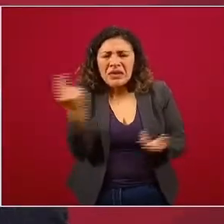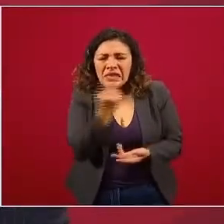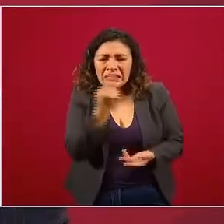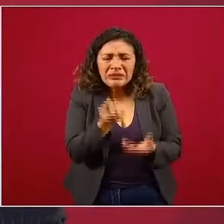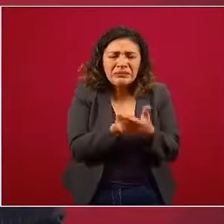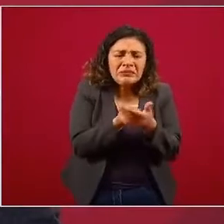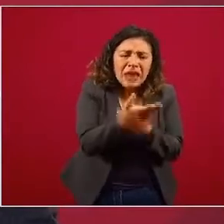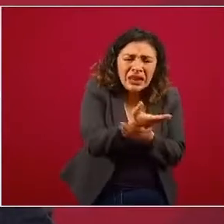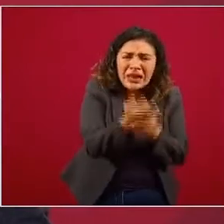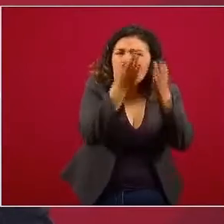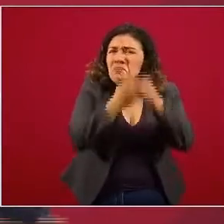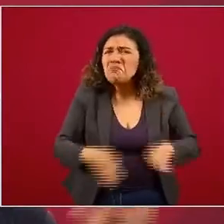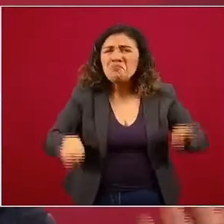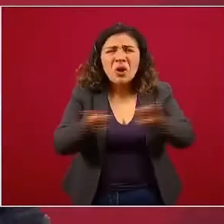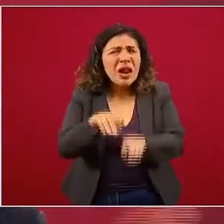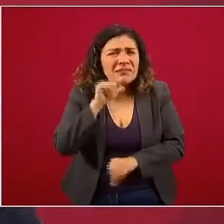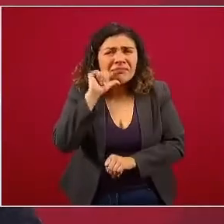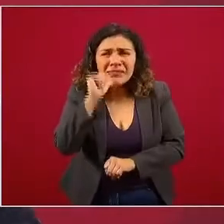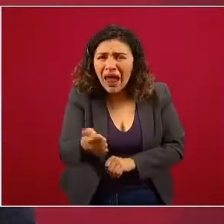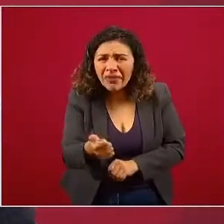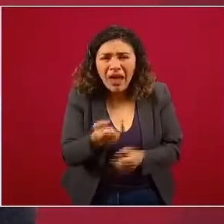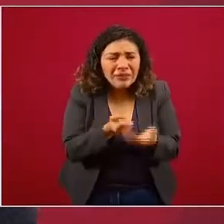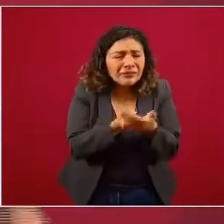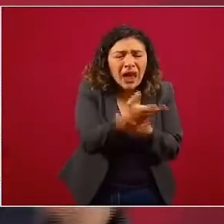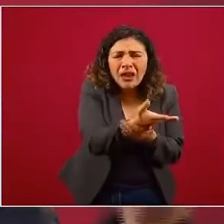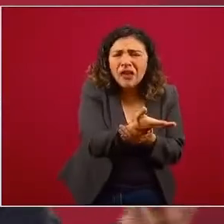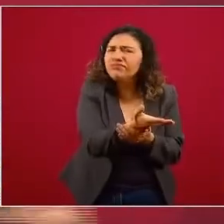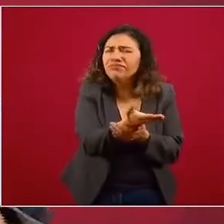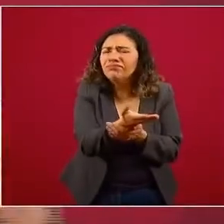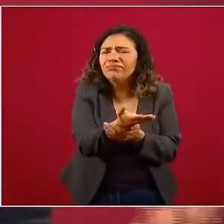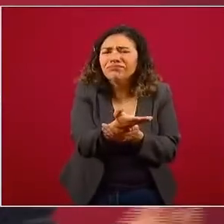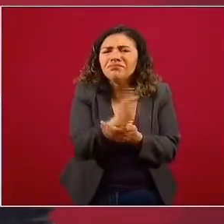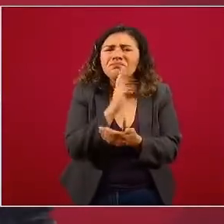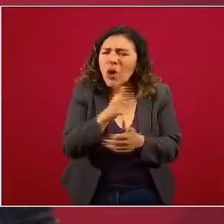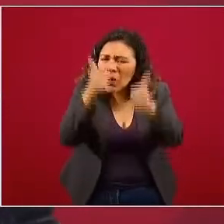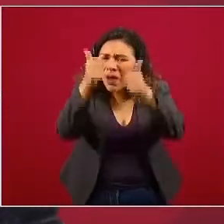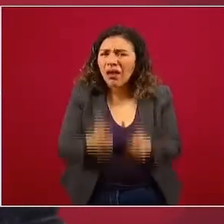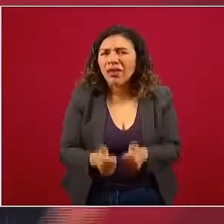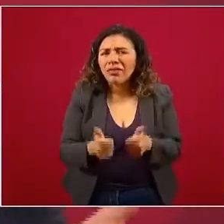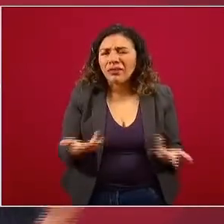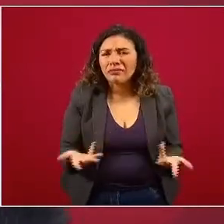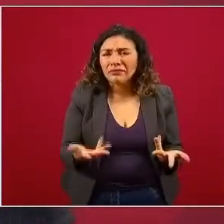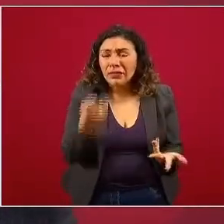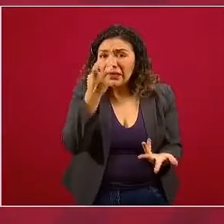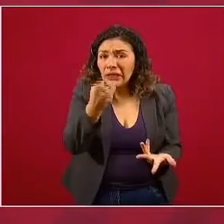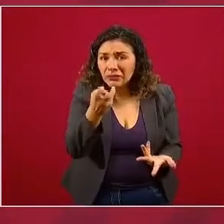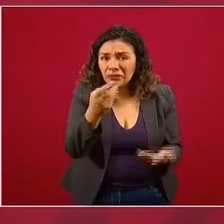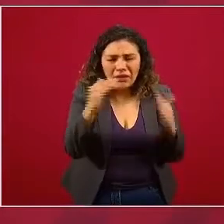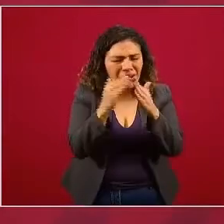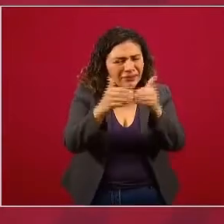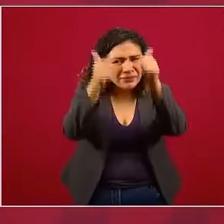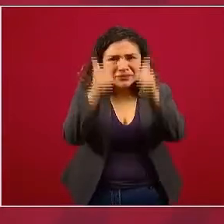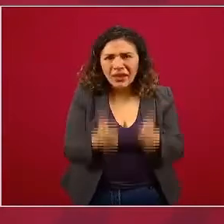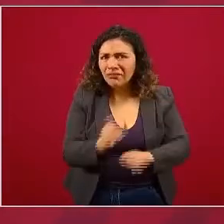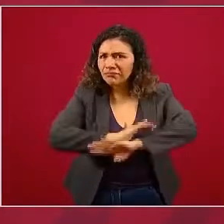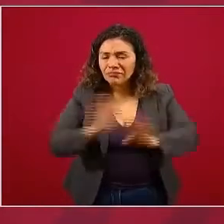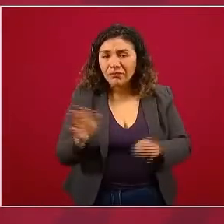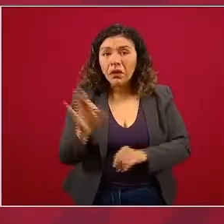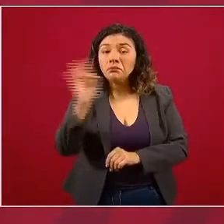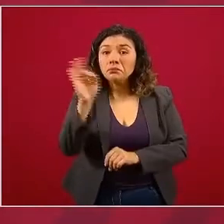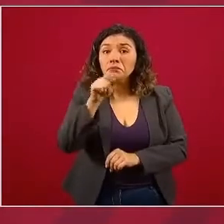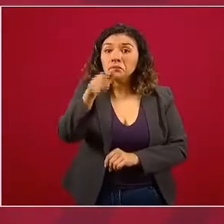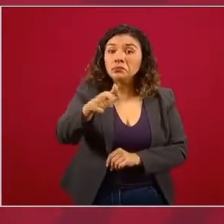fundamental, esencial, indispensable para salir a casa, fuera de casa, no lo haga, quédese en casa todavía. Si